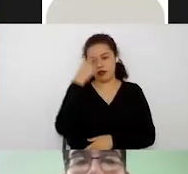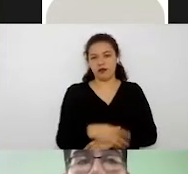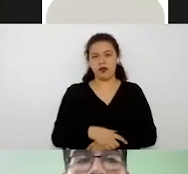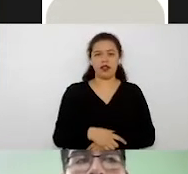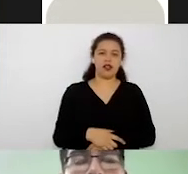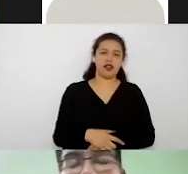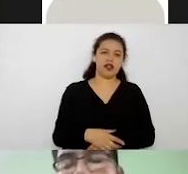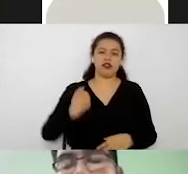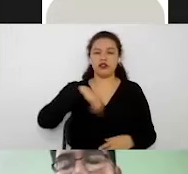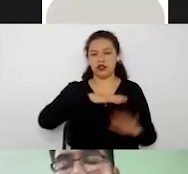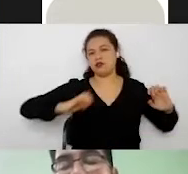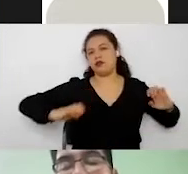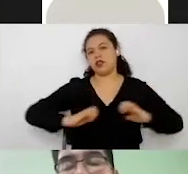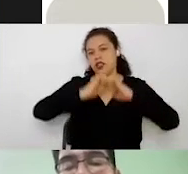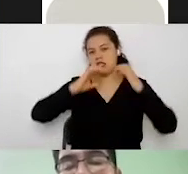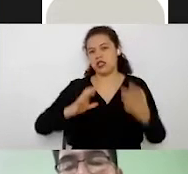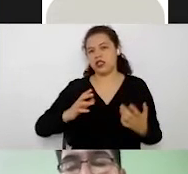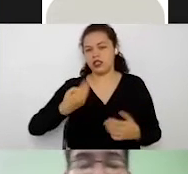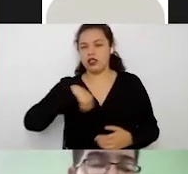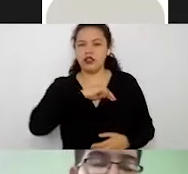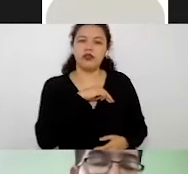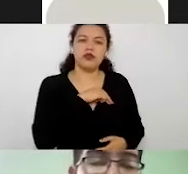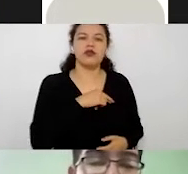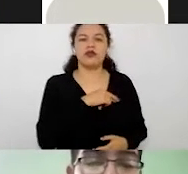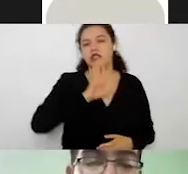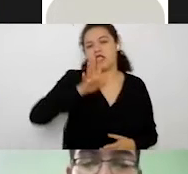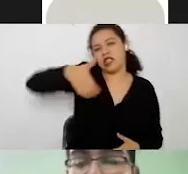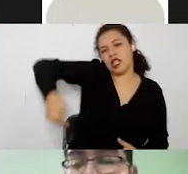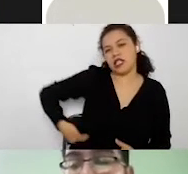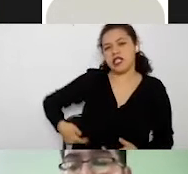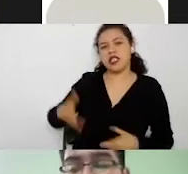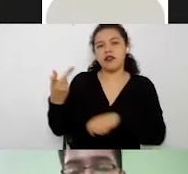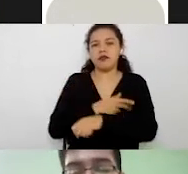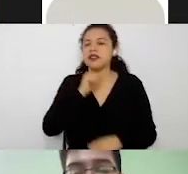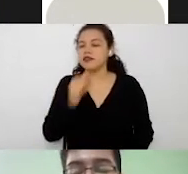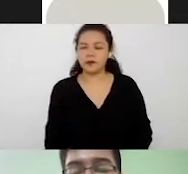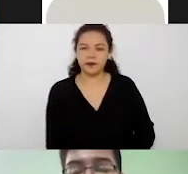caso de una emergencia, pues no suframos algún accidente aparte.